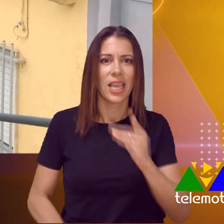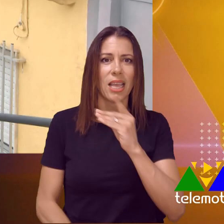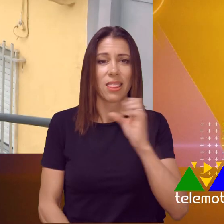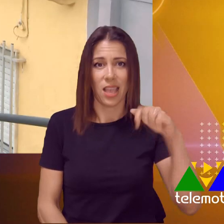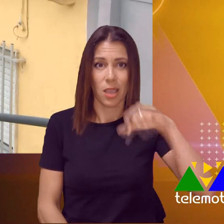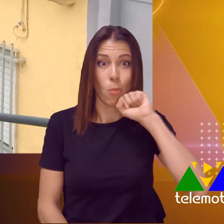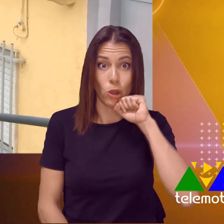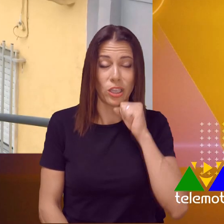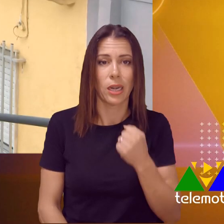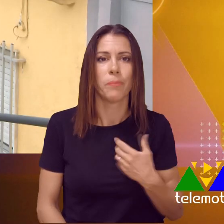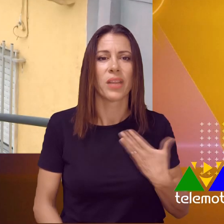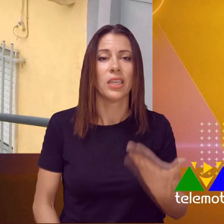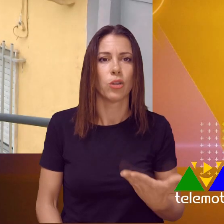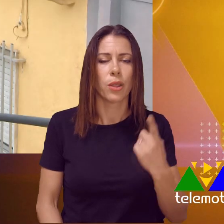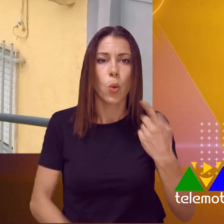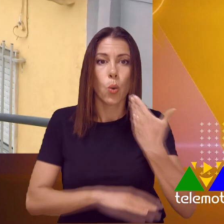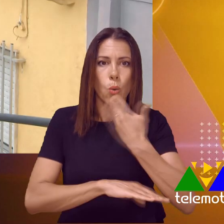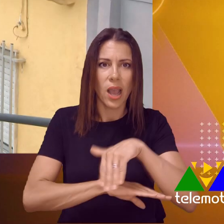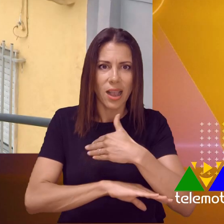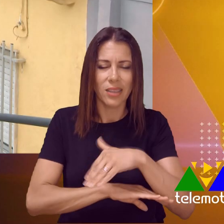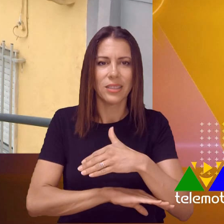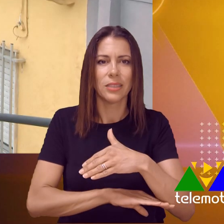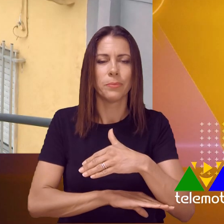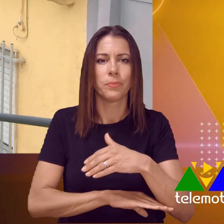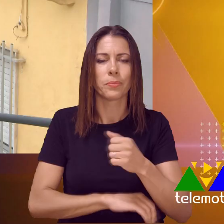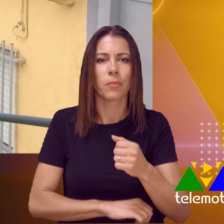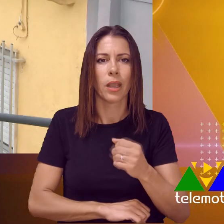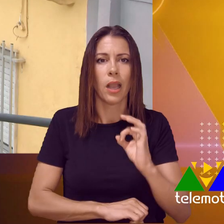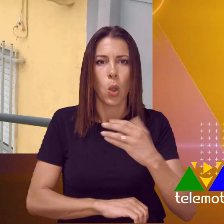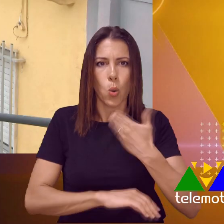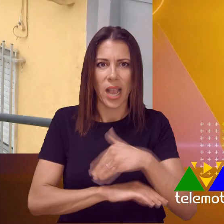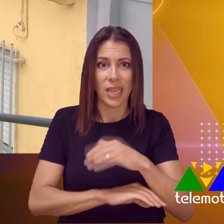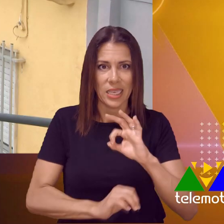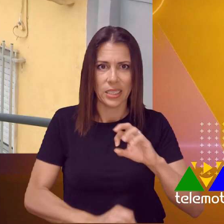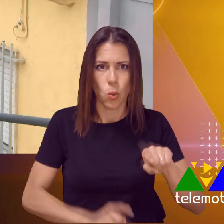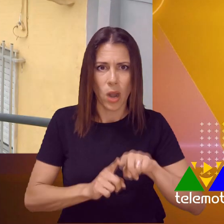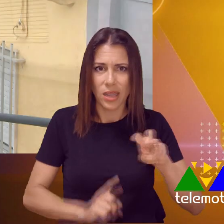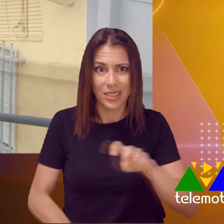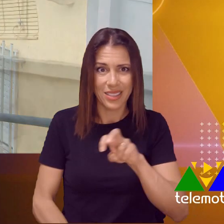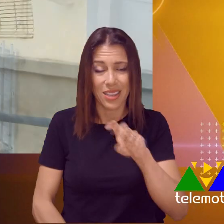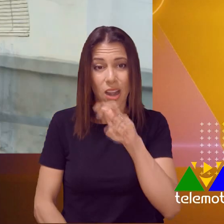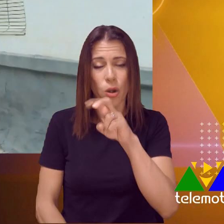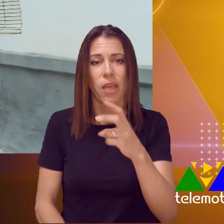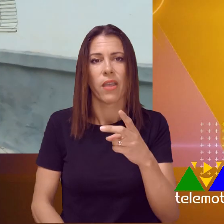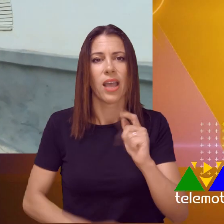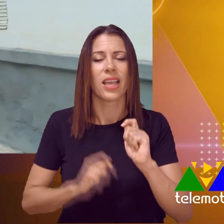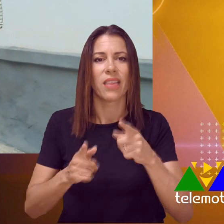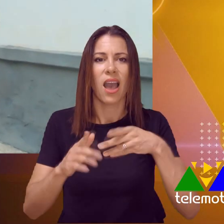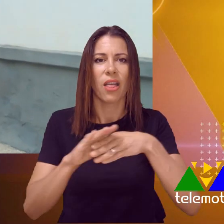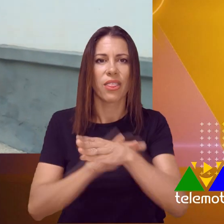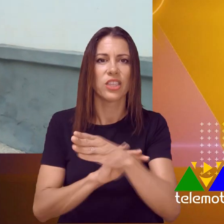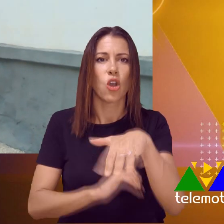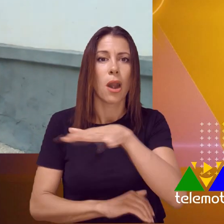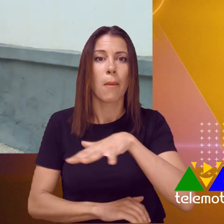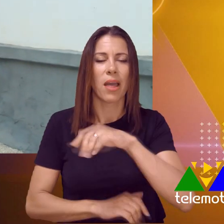Motril. Una calle que es una calle escalonada, que daba acceso a la